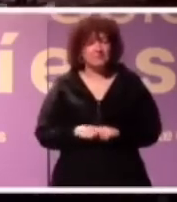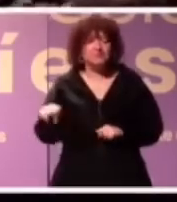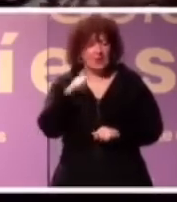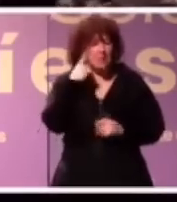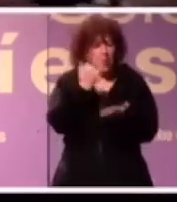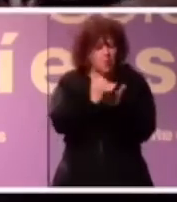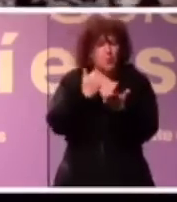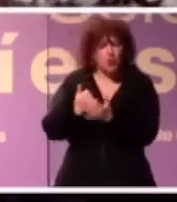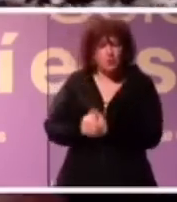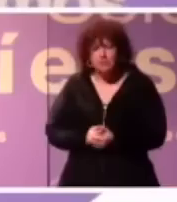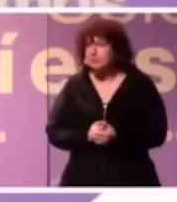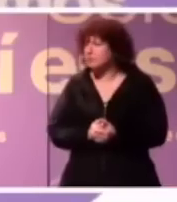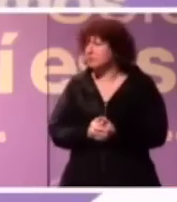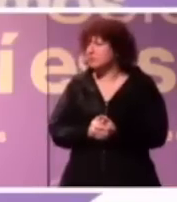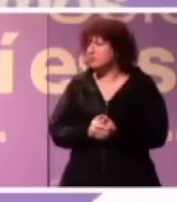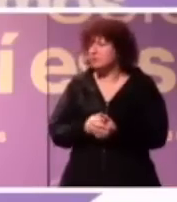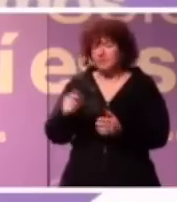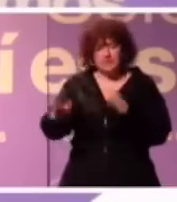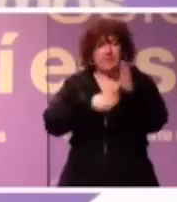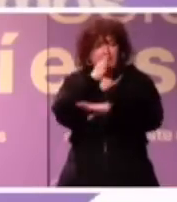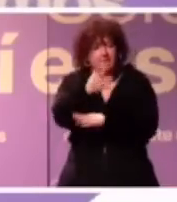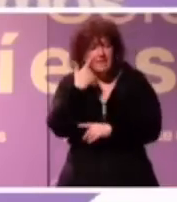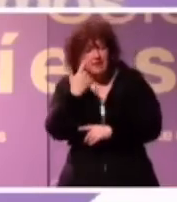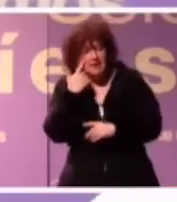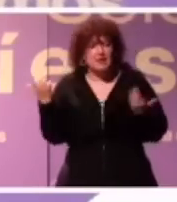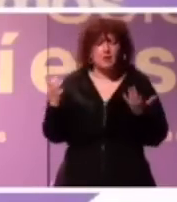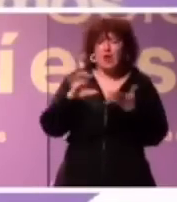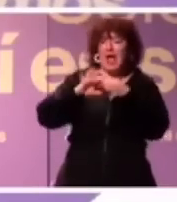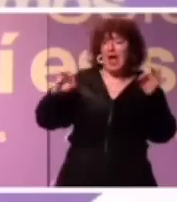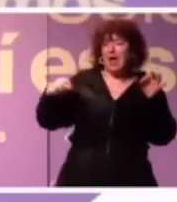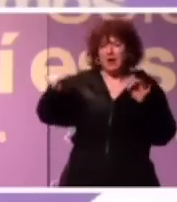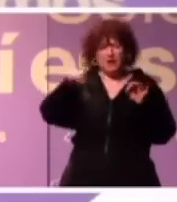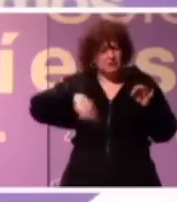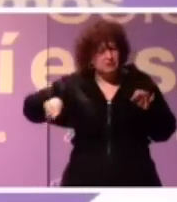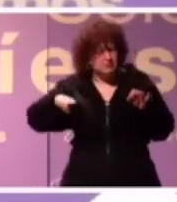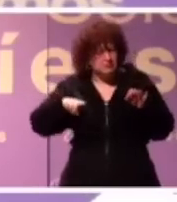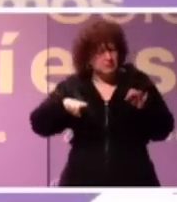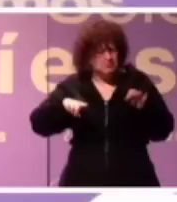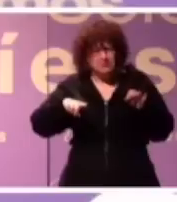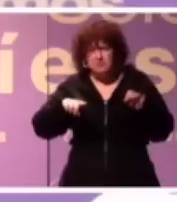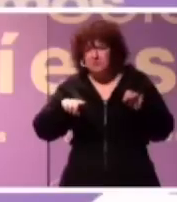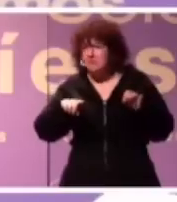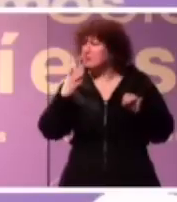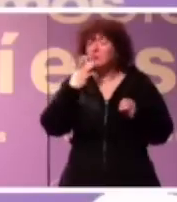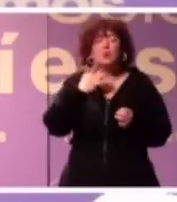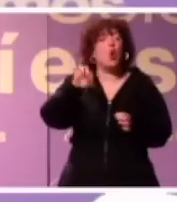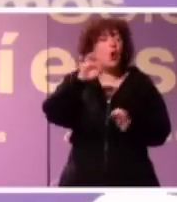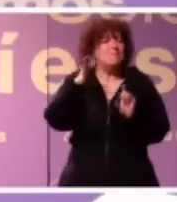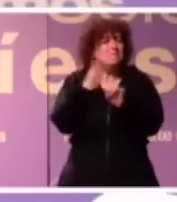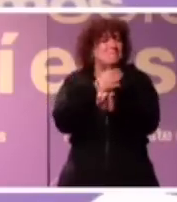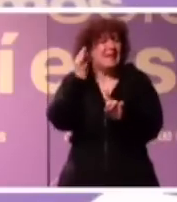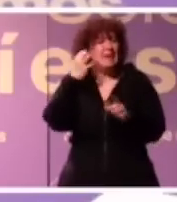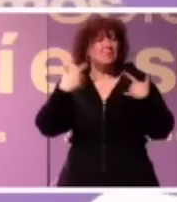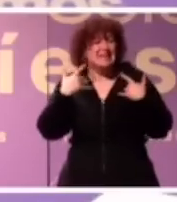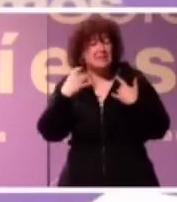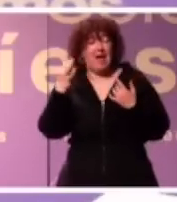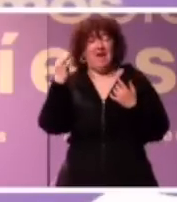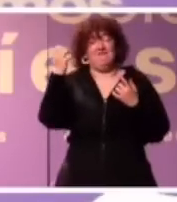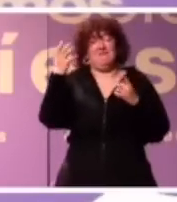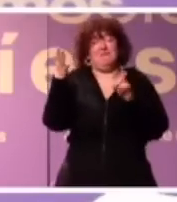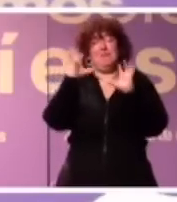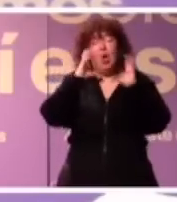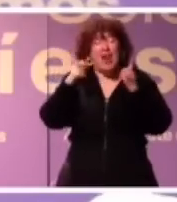la prueba ir a cualquier ámbito circulillo de amigos a cualquier sitio y decir ha habido otra víctima de violencia machista